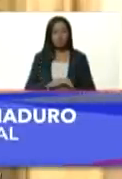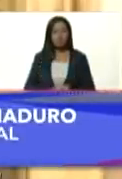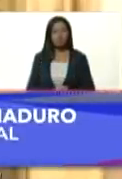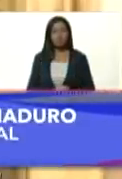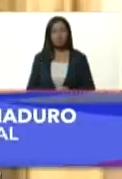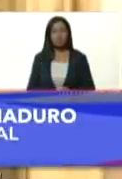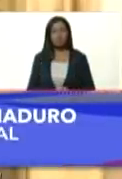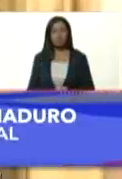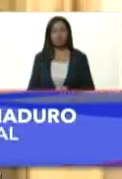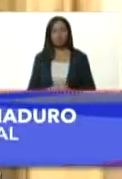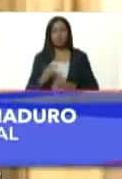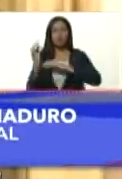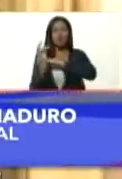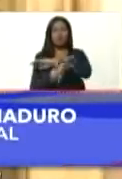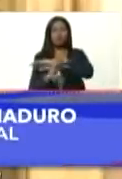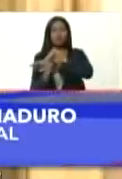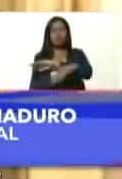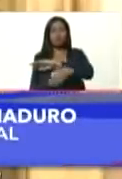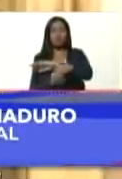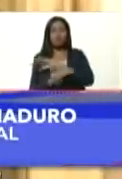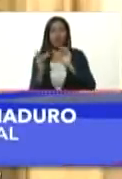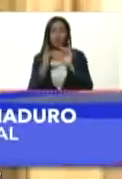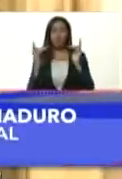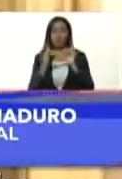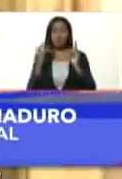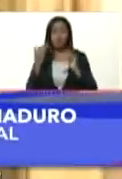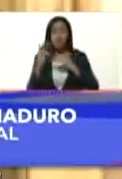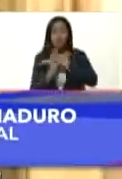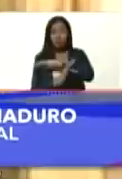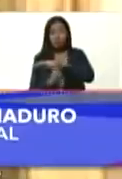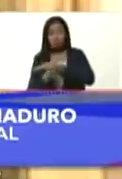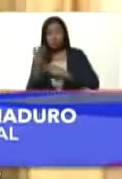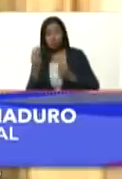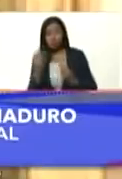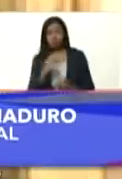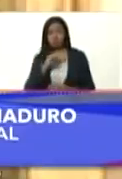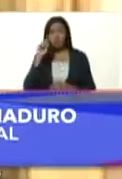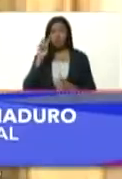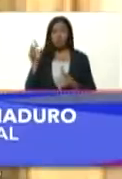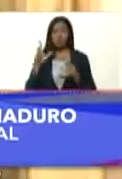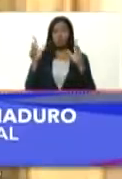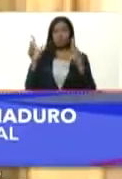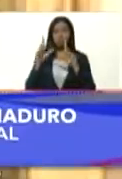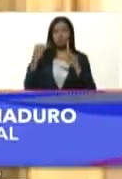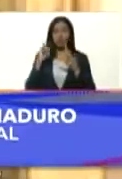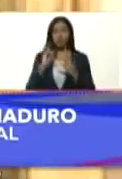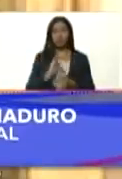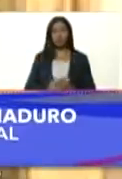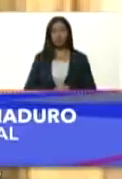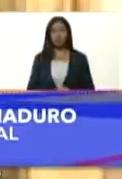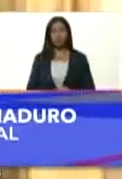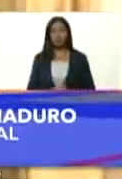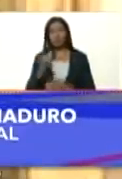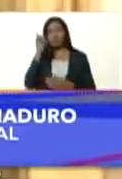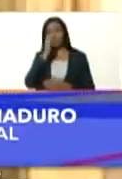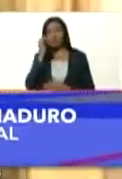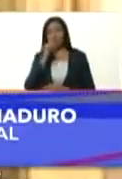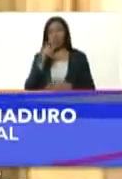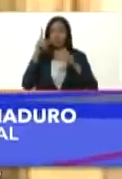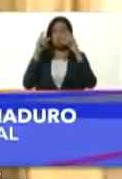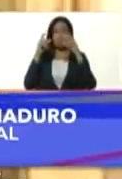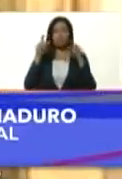la frontera, en los puentes fronterizos. Hemos visto las imágenes, videos,